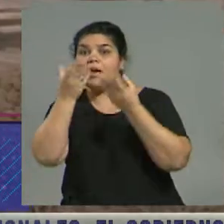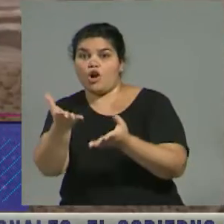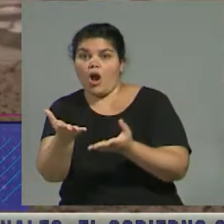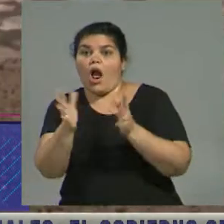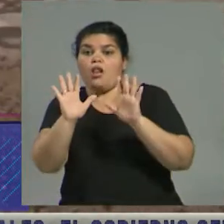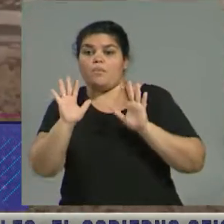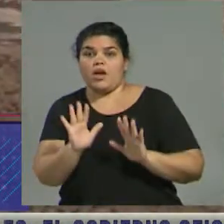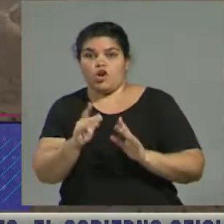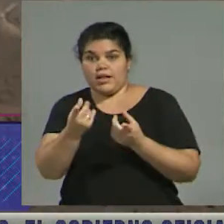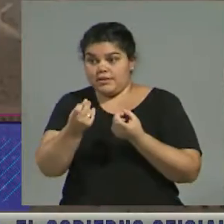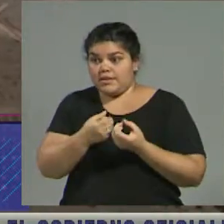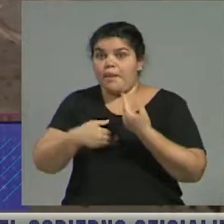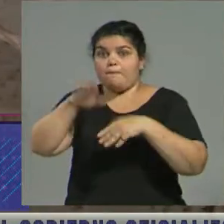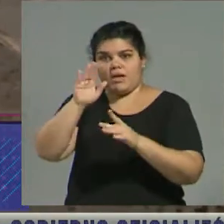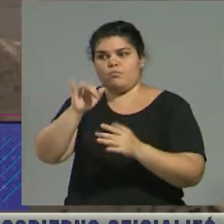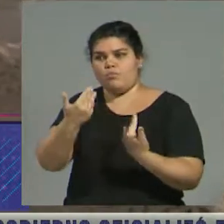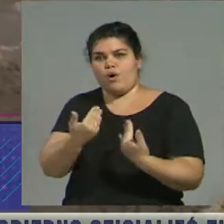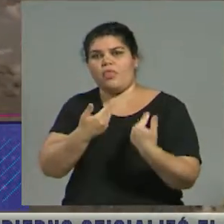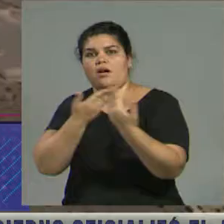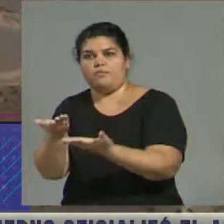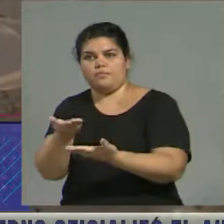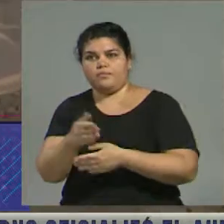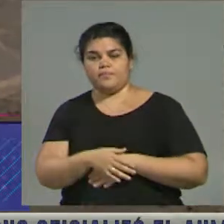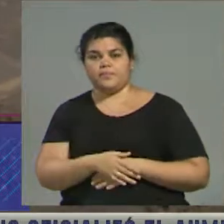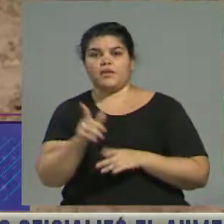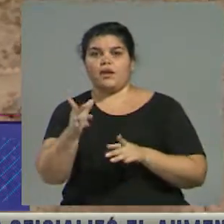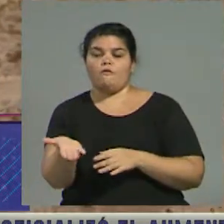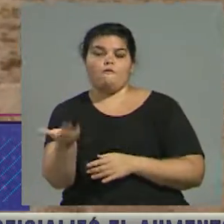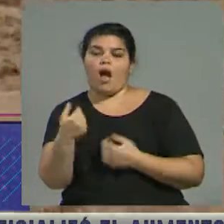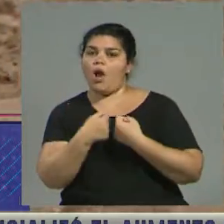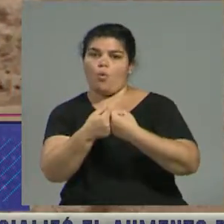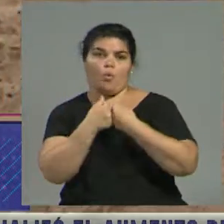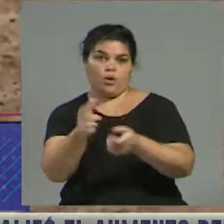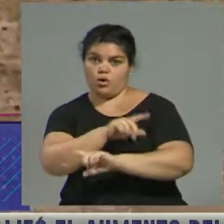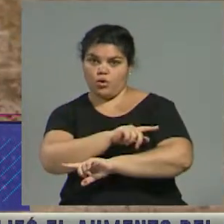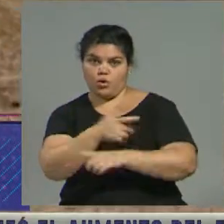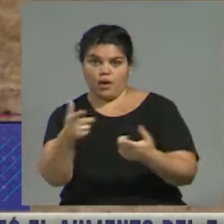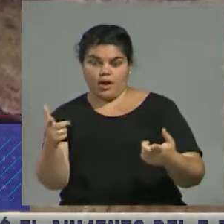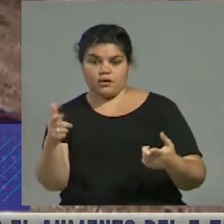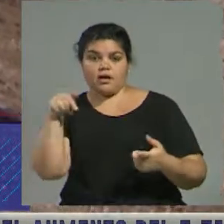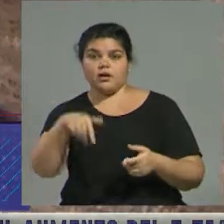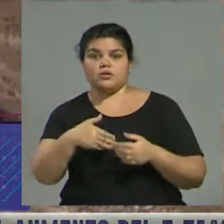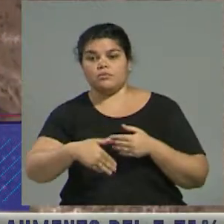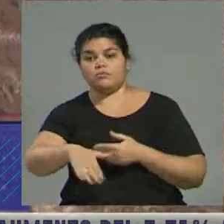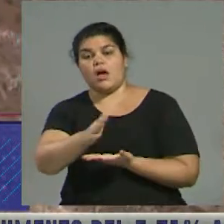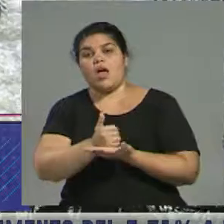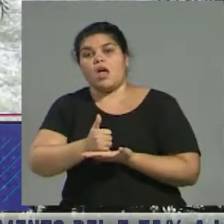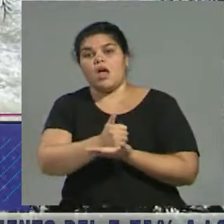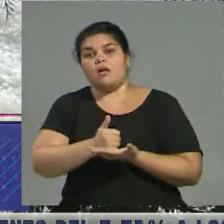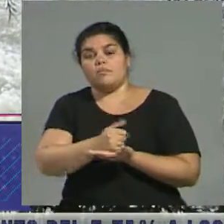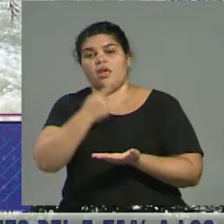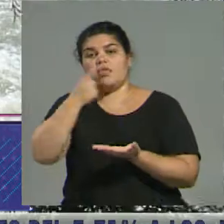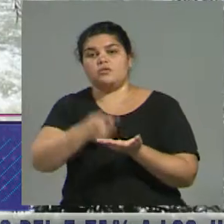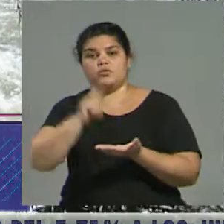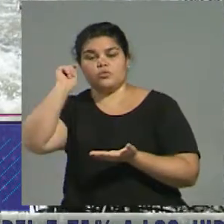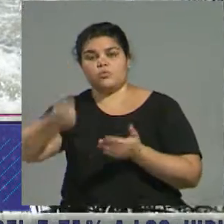de ser necesarios. A partir de la falta de acuerdo entre las provincias ante este conflicto, tendrán que esperar la decisión de la Suprema